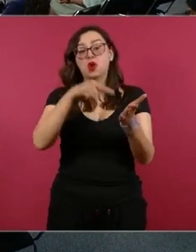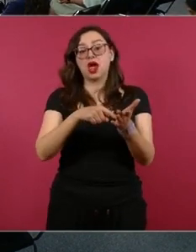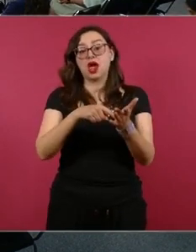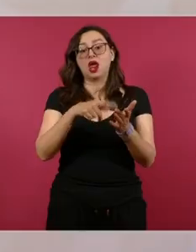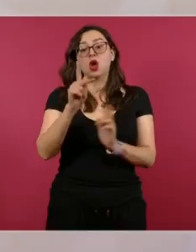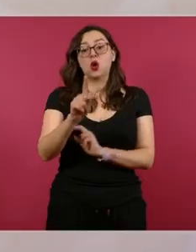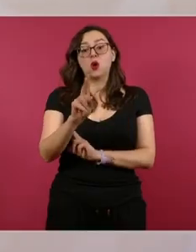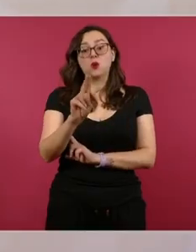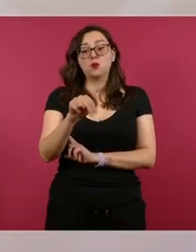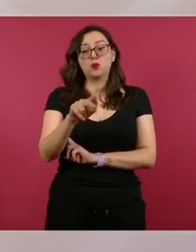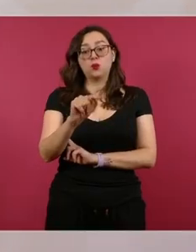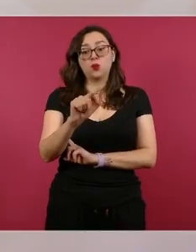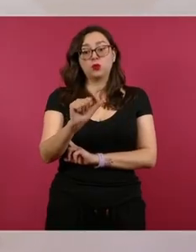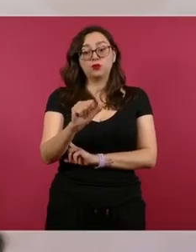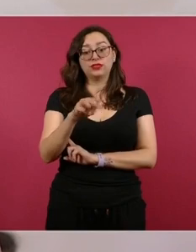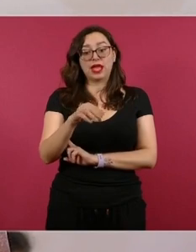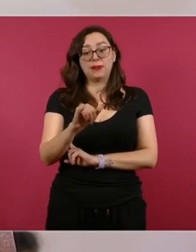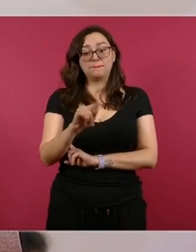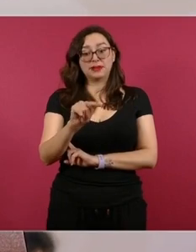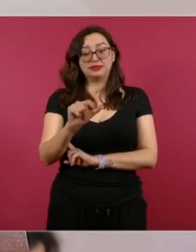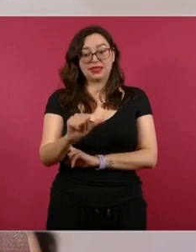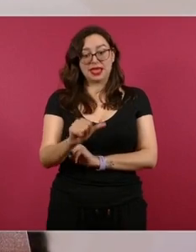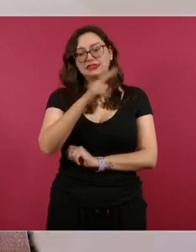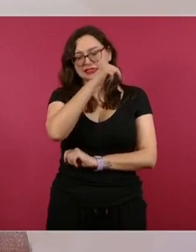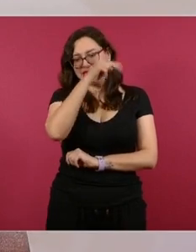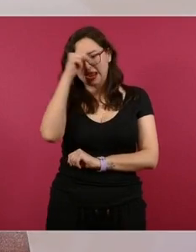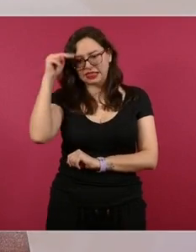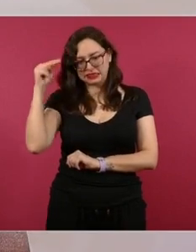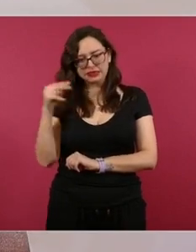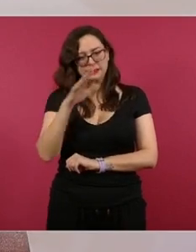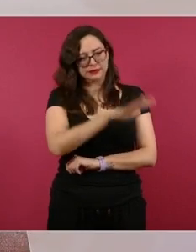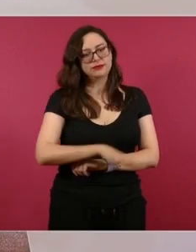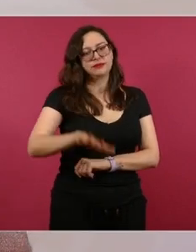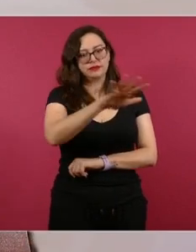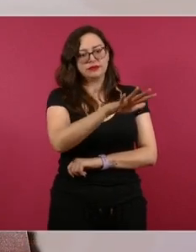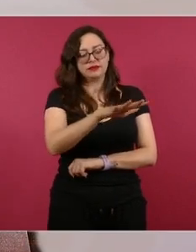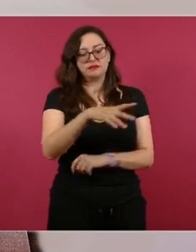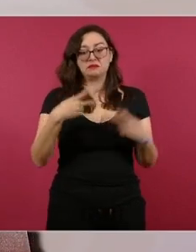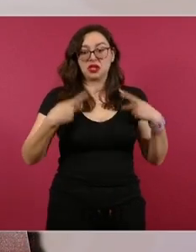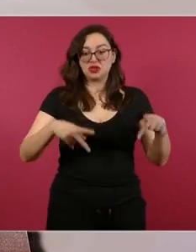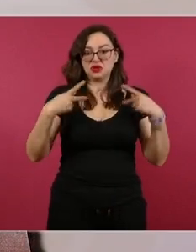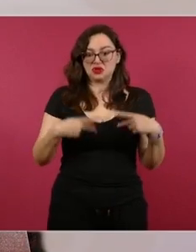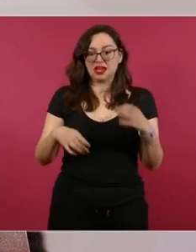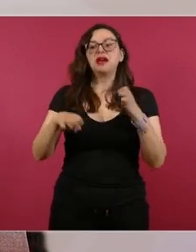allá en la zona turística de la Riviera Nayarita, los potentados,